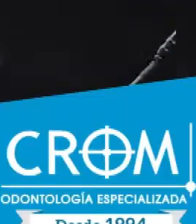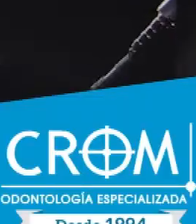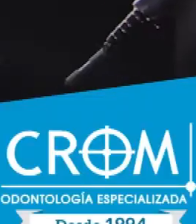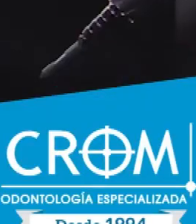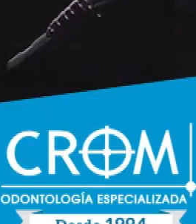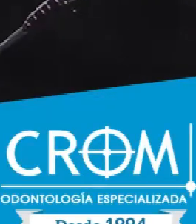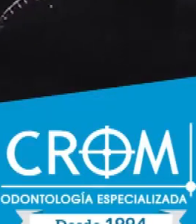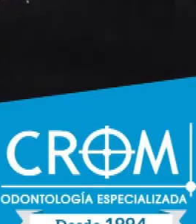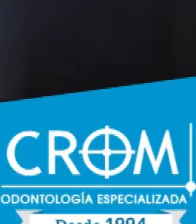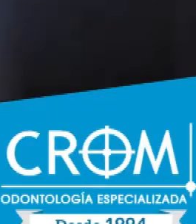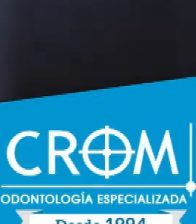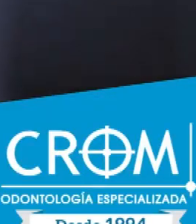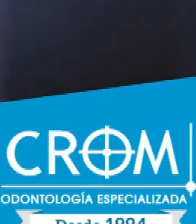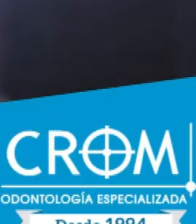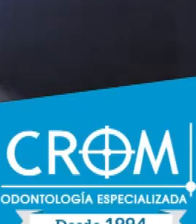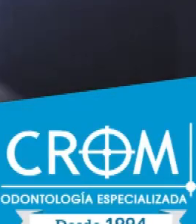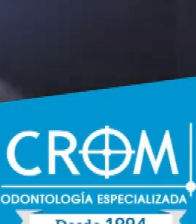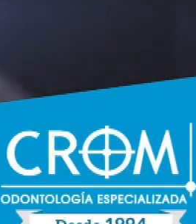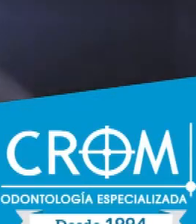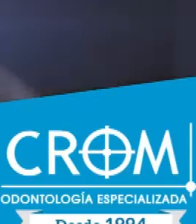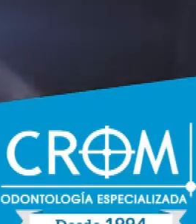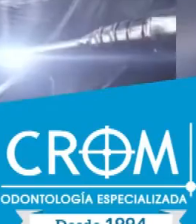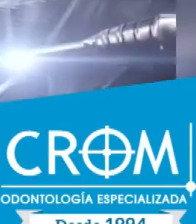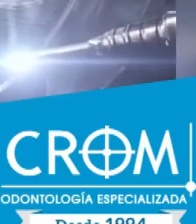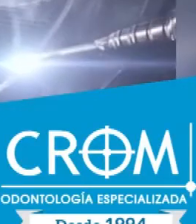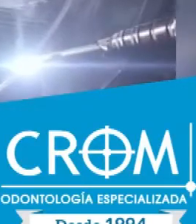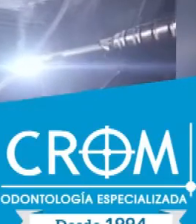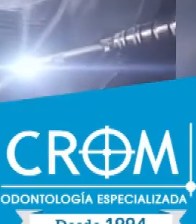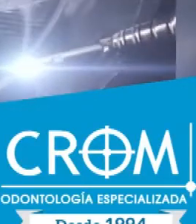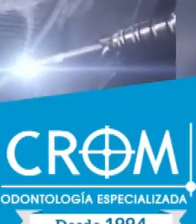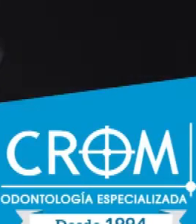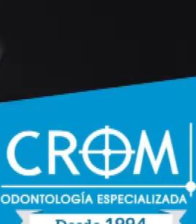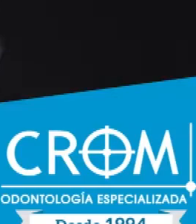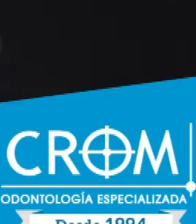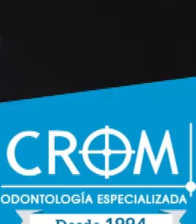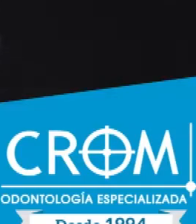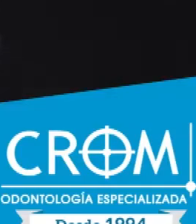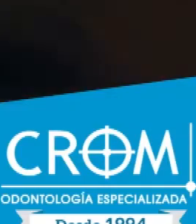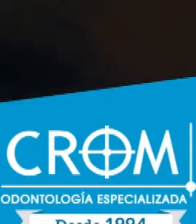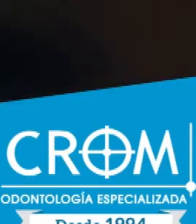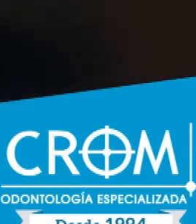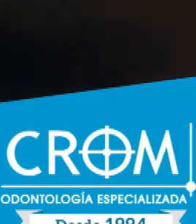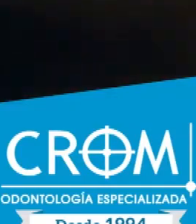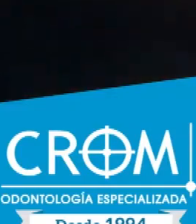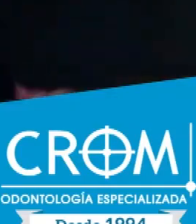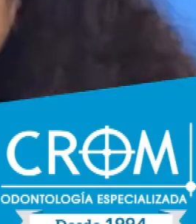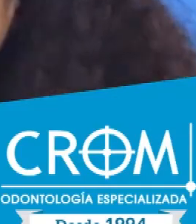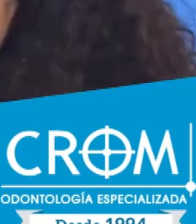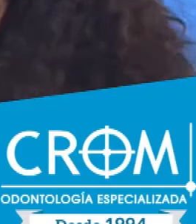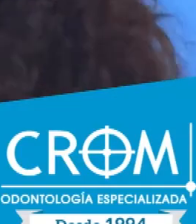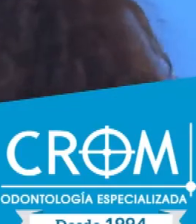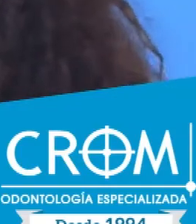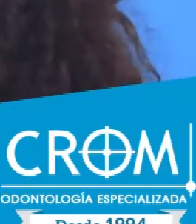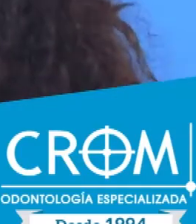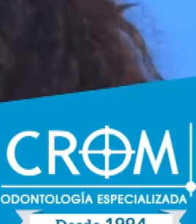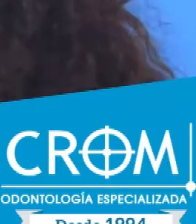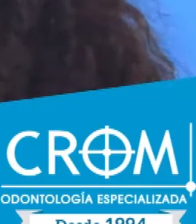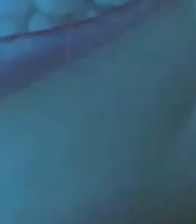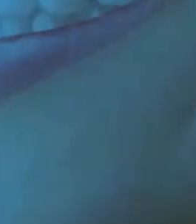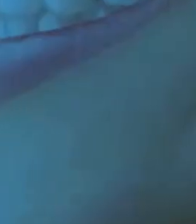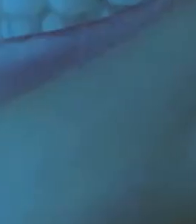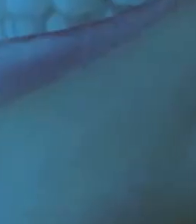Invisalign, ortodoncia invisible, resultados muy visibles, únicos certificados en Santander. Luce tu sonrisa, no tus brackets.